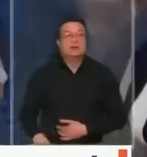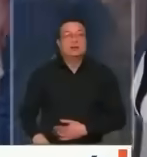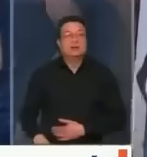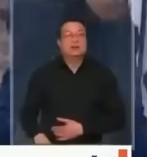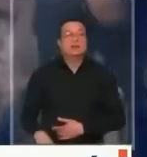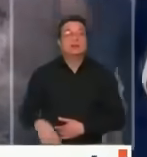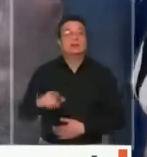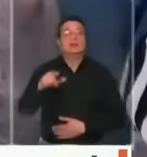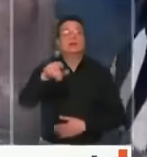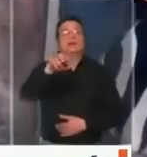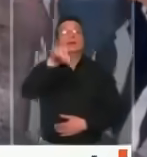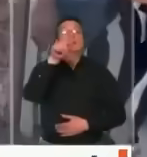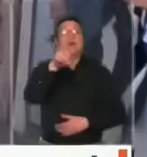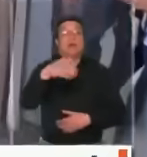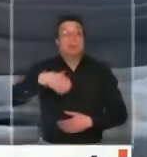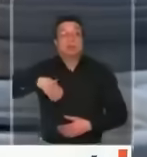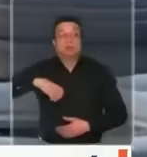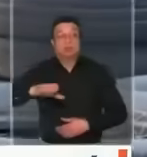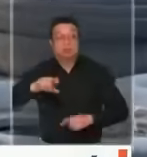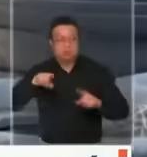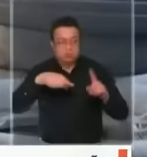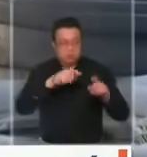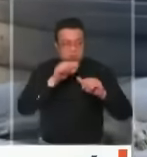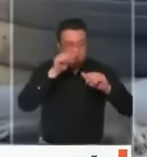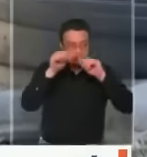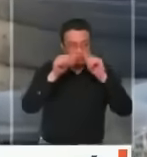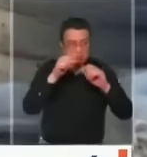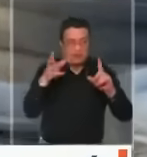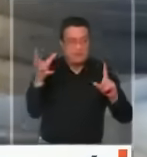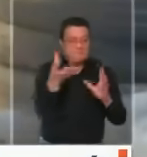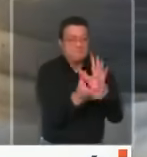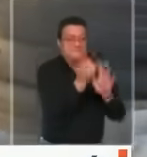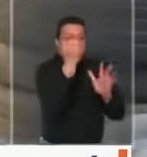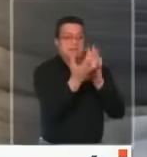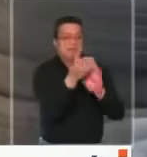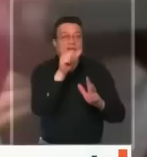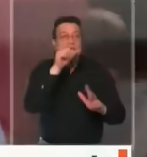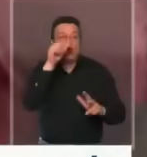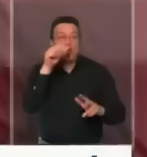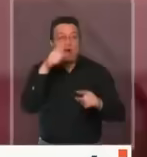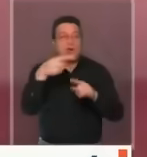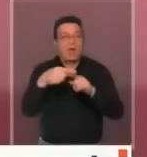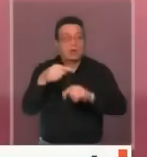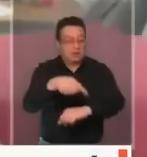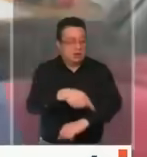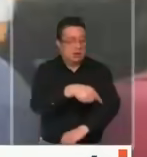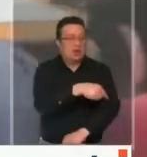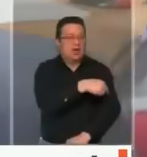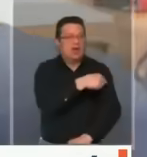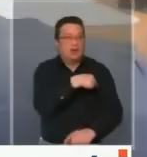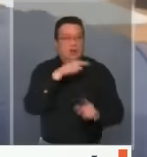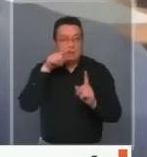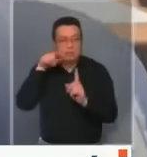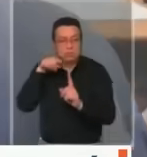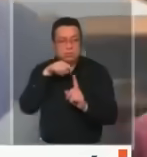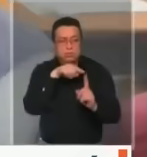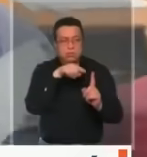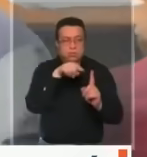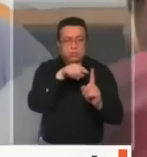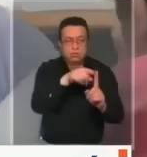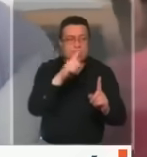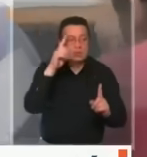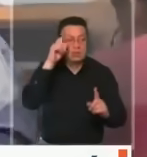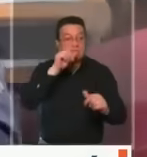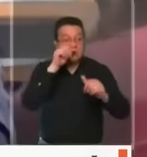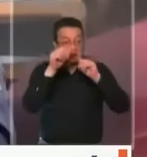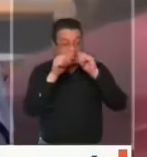Detectives investigaban a un grupo por tráfico y quitadas de droga en distintos puntos de nuestro país. Los siguieron un día y en vez de encontrarles cocaína en